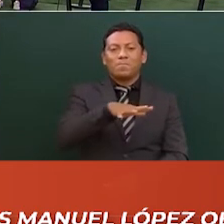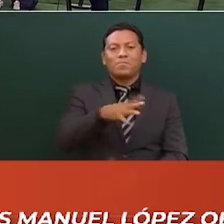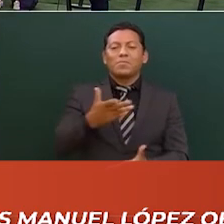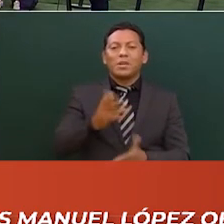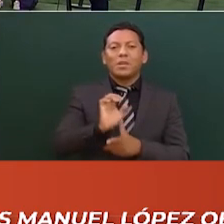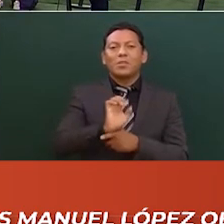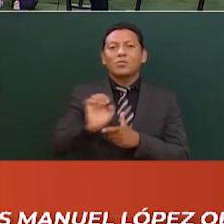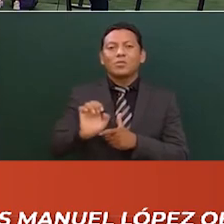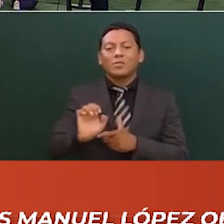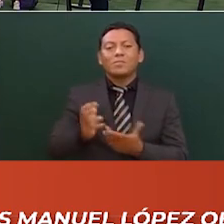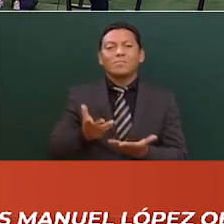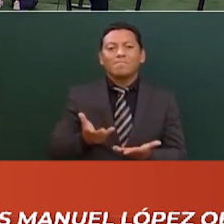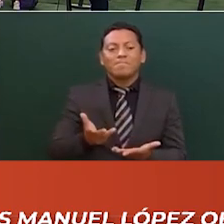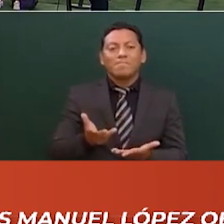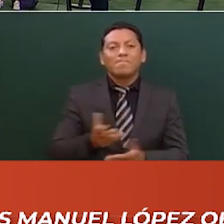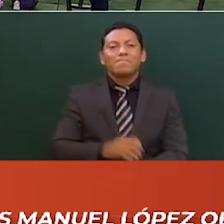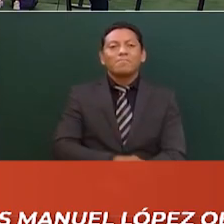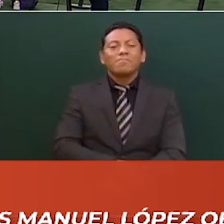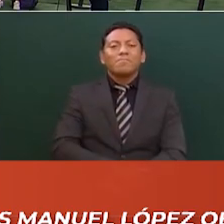Entonces,